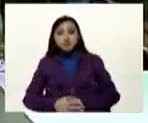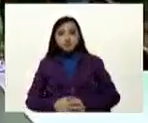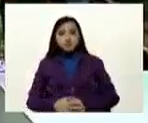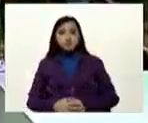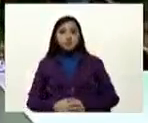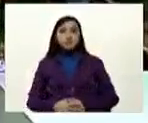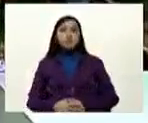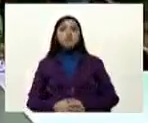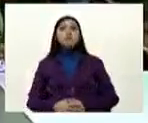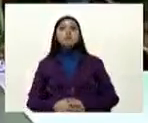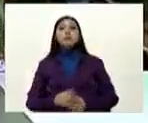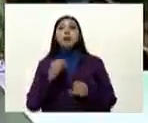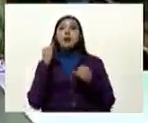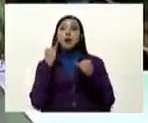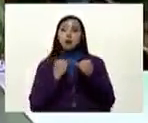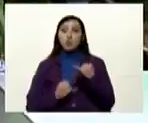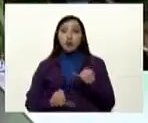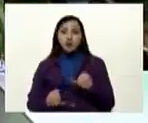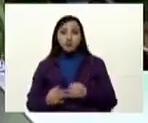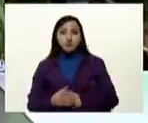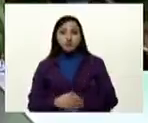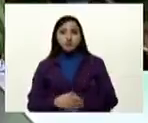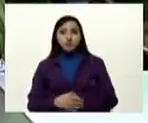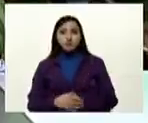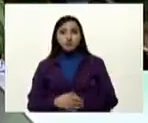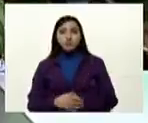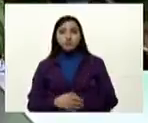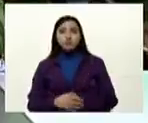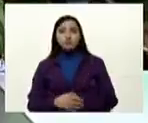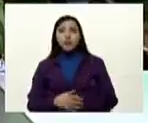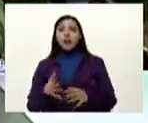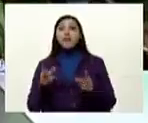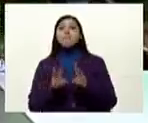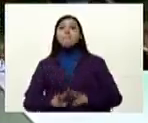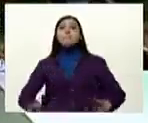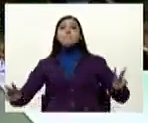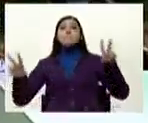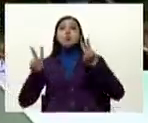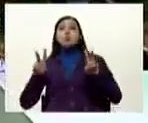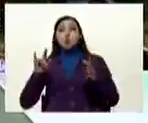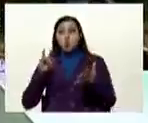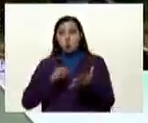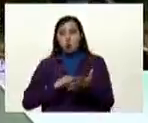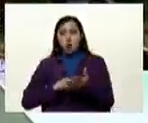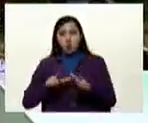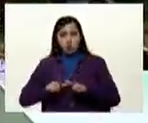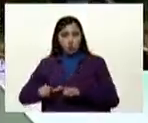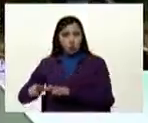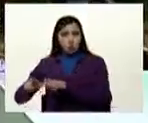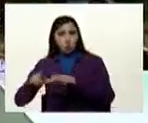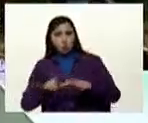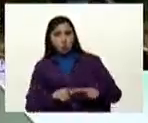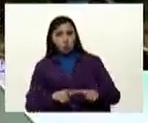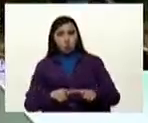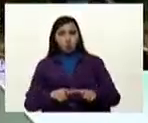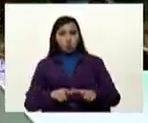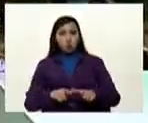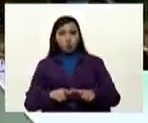Y al final se levantó victorioso en Carabobo el